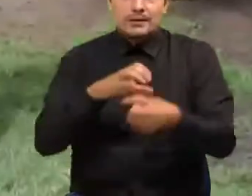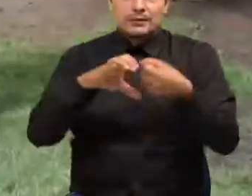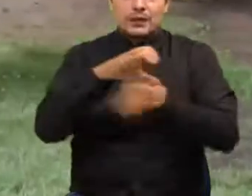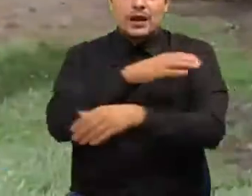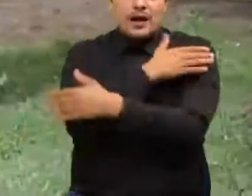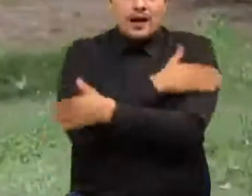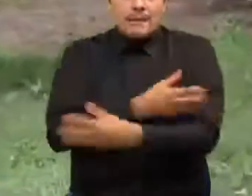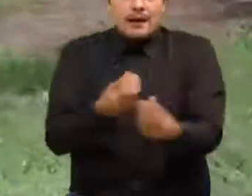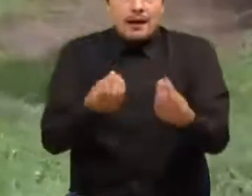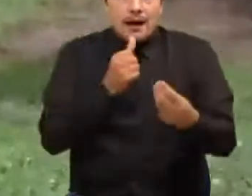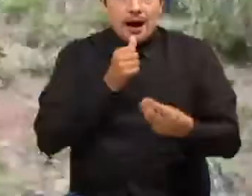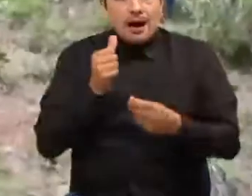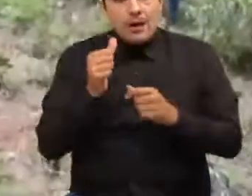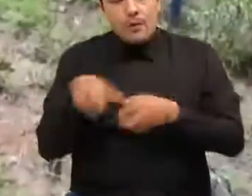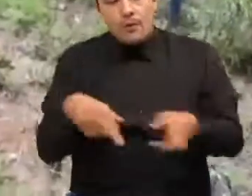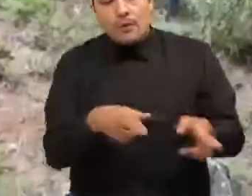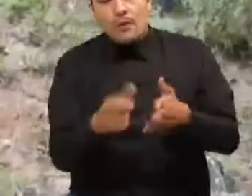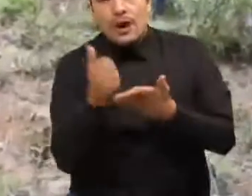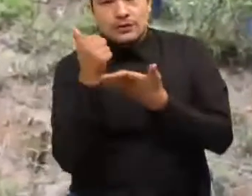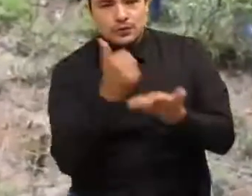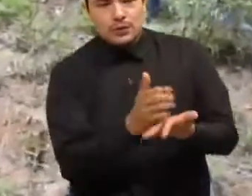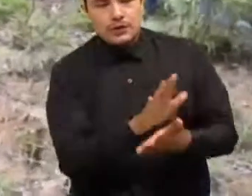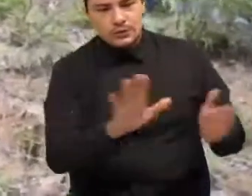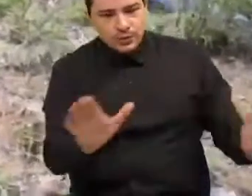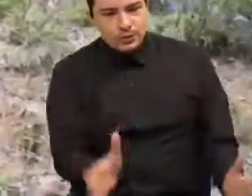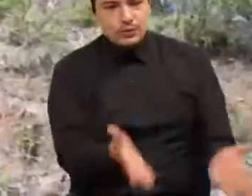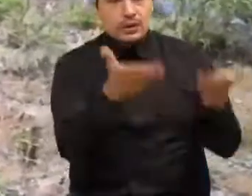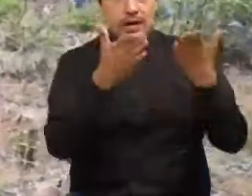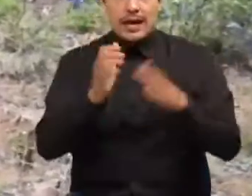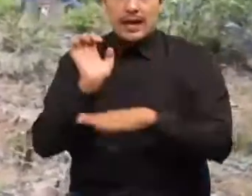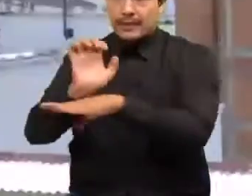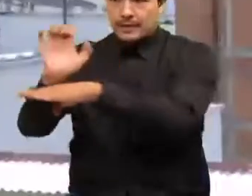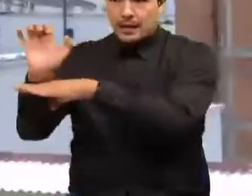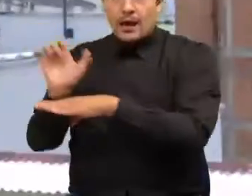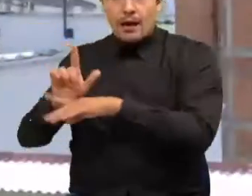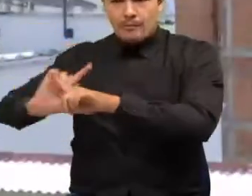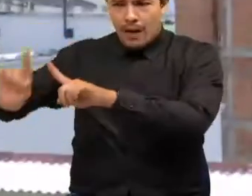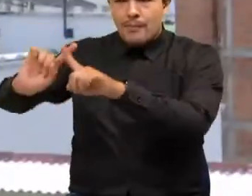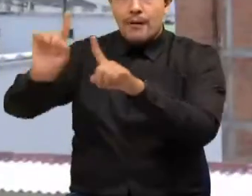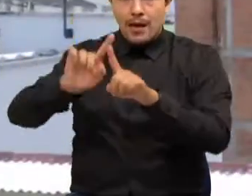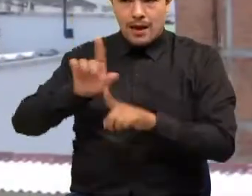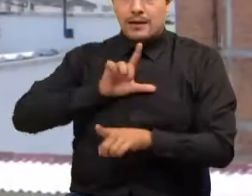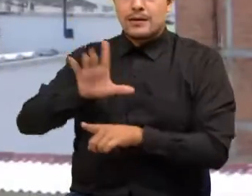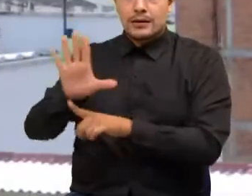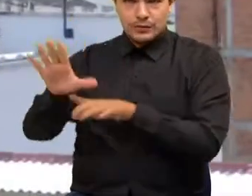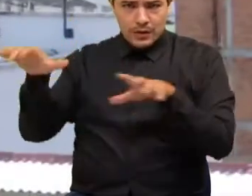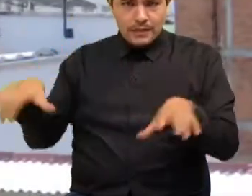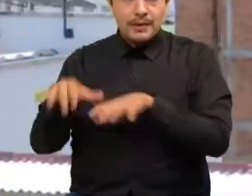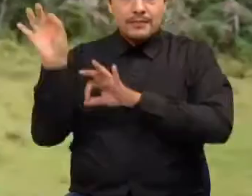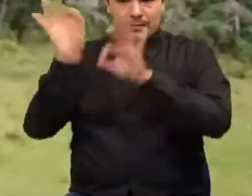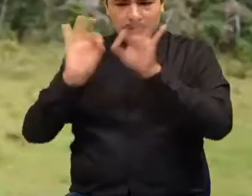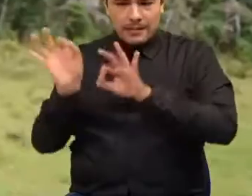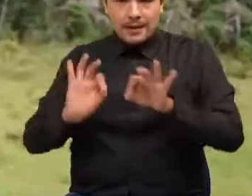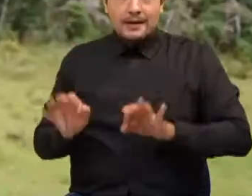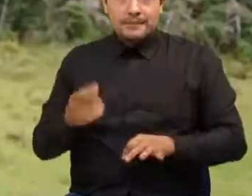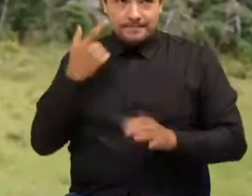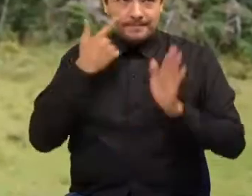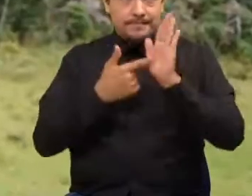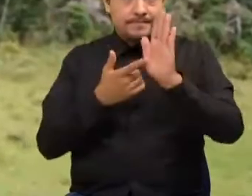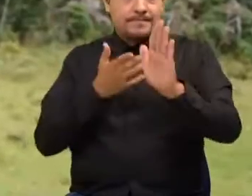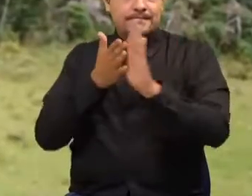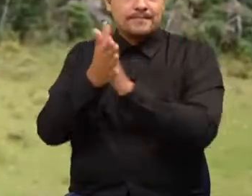ambiente. Esta actividad fue liderada por diferentes entidades, las cuales nos contaron respecto a lo realizado. El